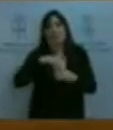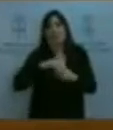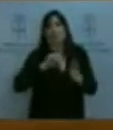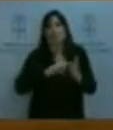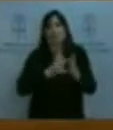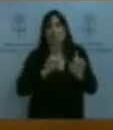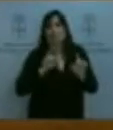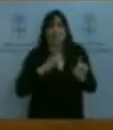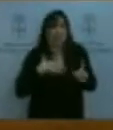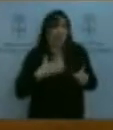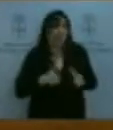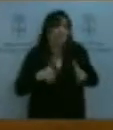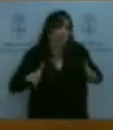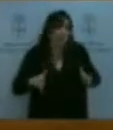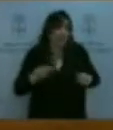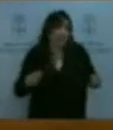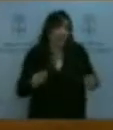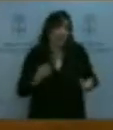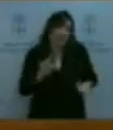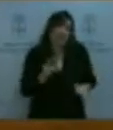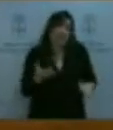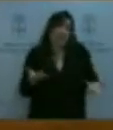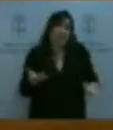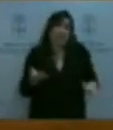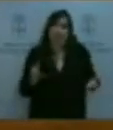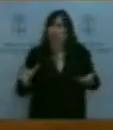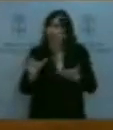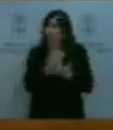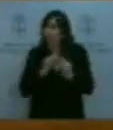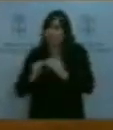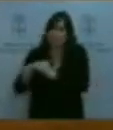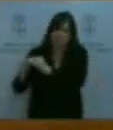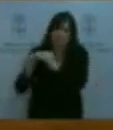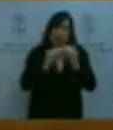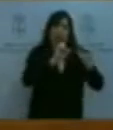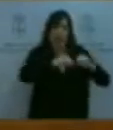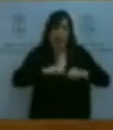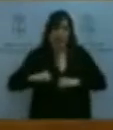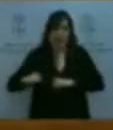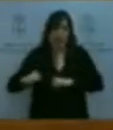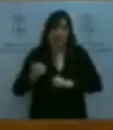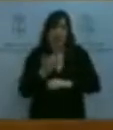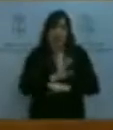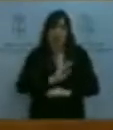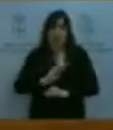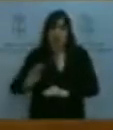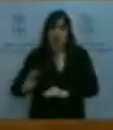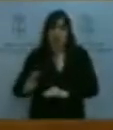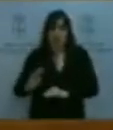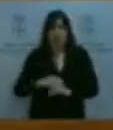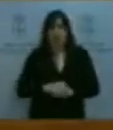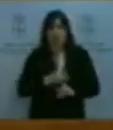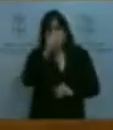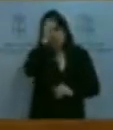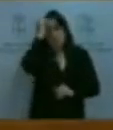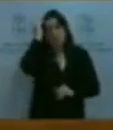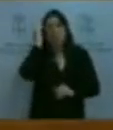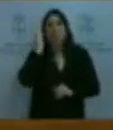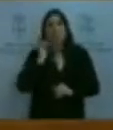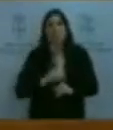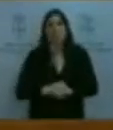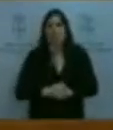unánime consenso de las distintas fuerzas políticas y sus representantes en dicha subcomisión. Y cuando ya se estaban empezando a abordar esos